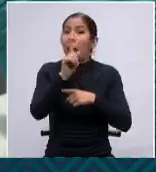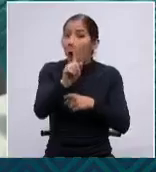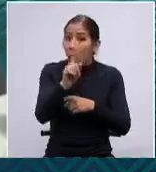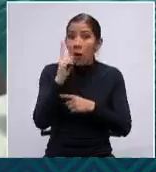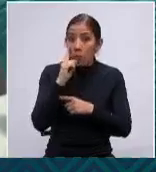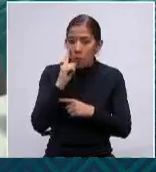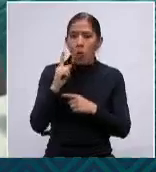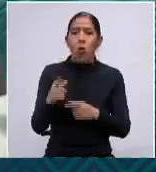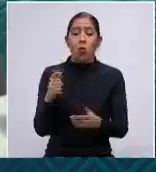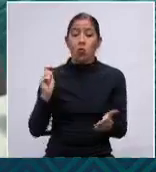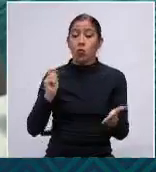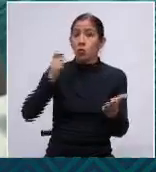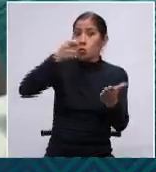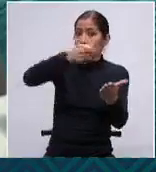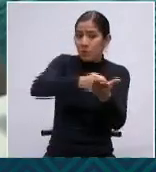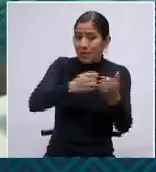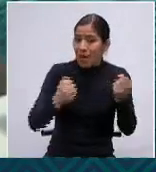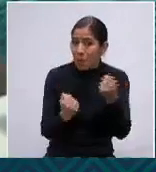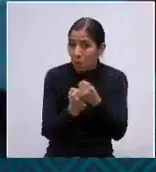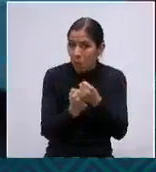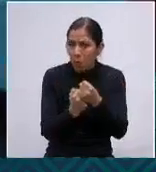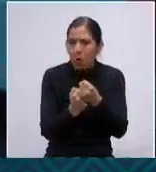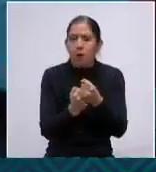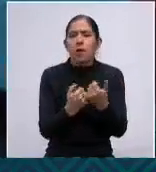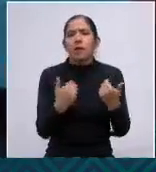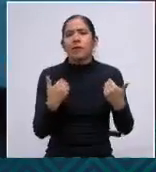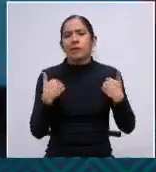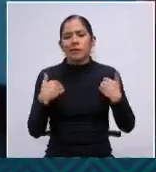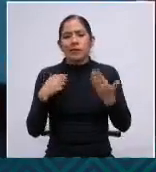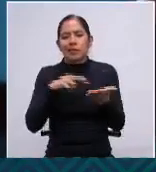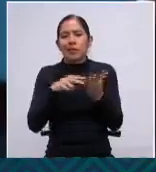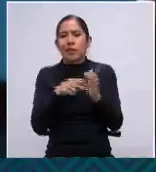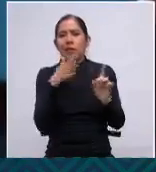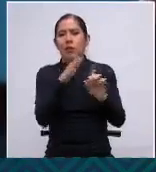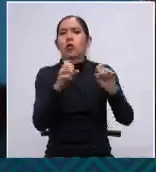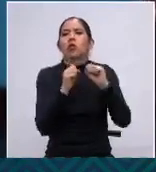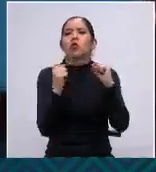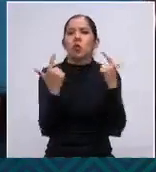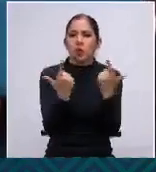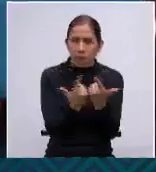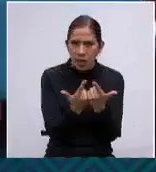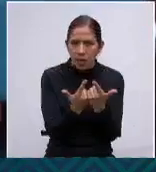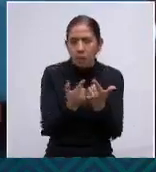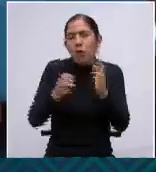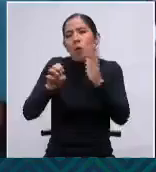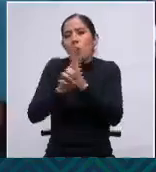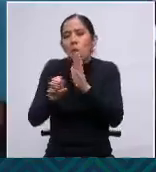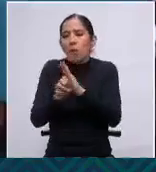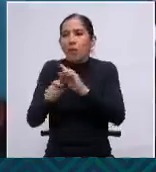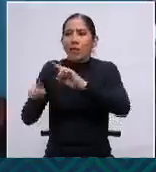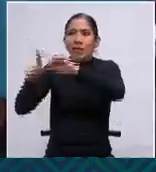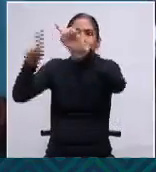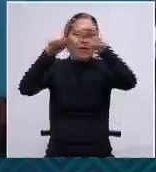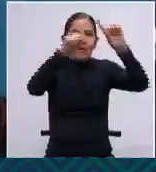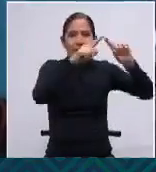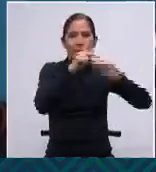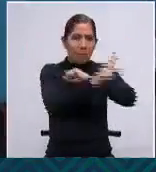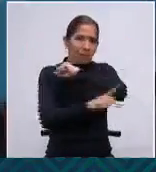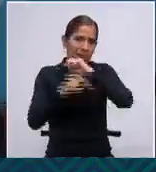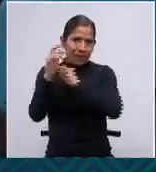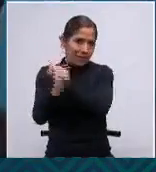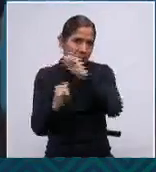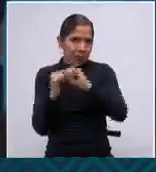carácter social, Ariel. Correcto. Significa que la inflación o las presiones inflacionarias, como puede ser